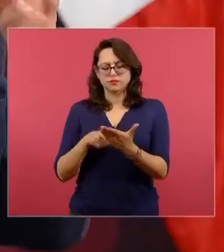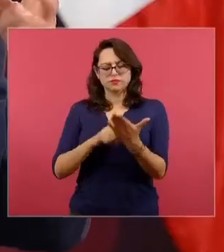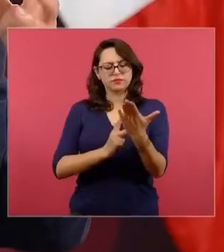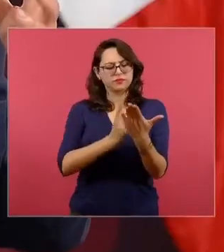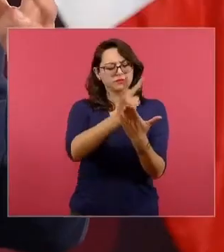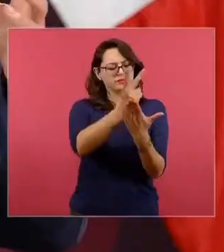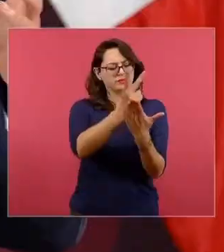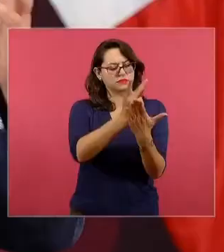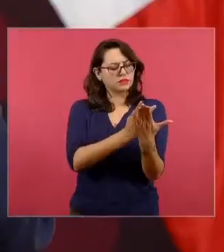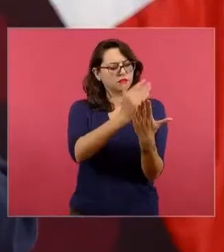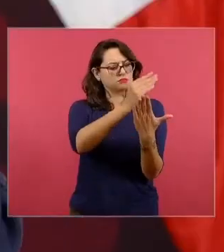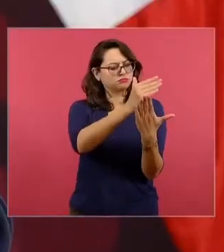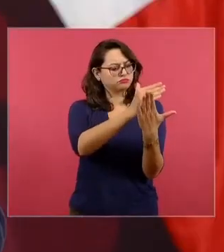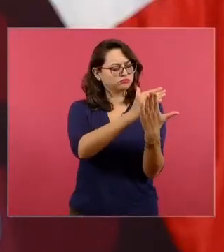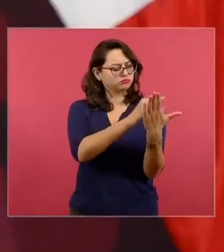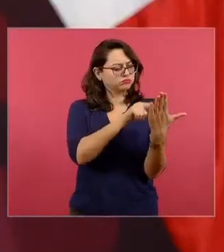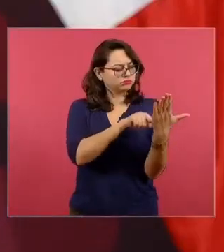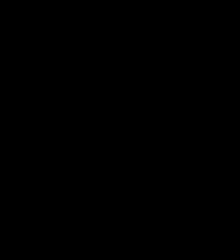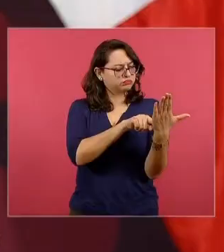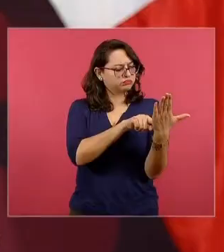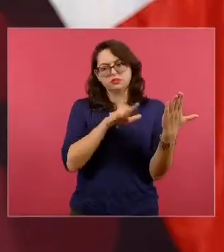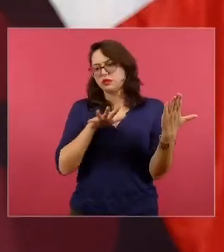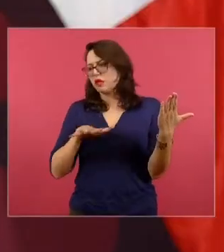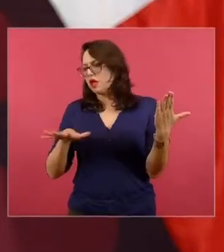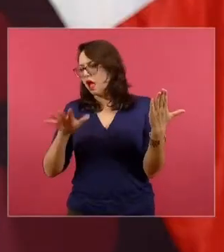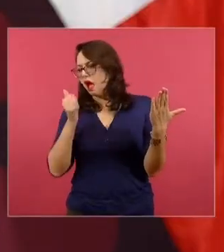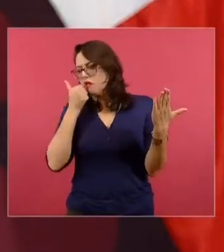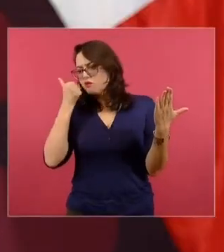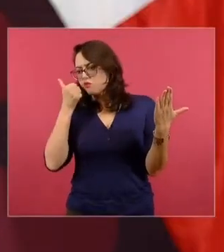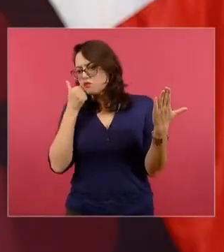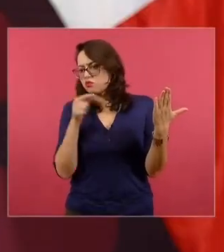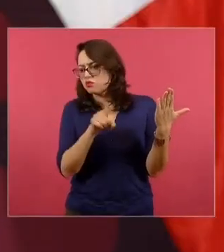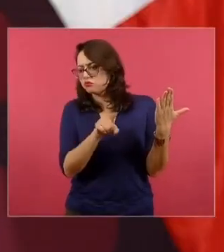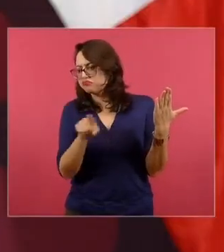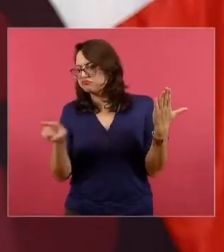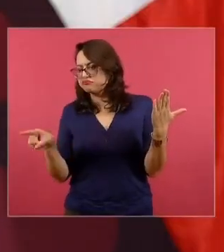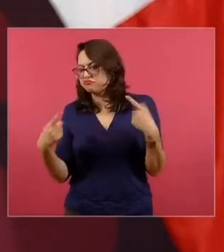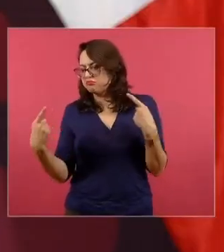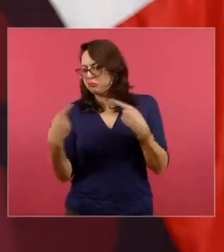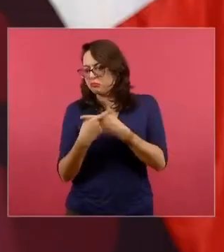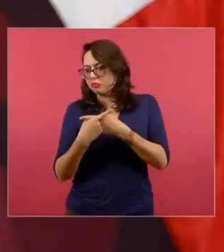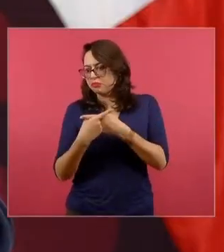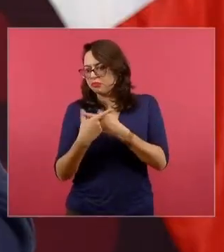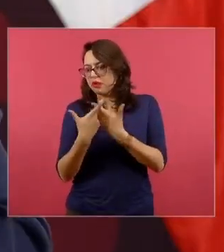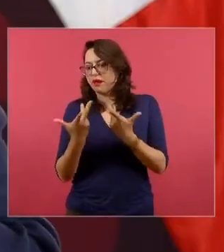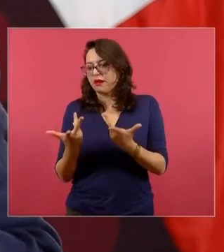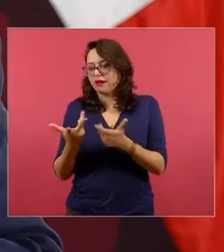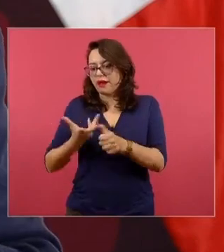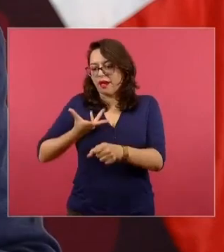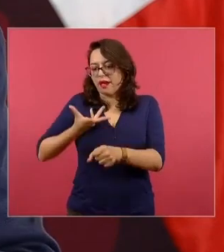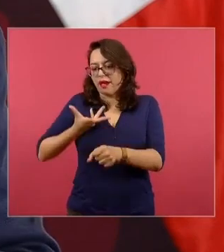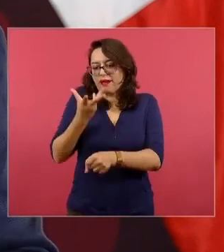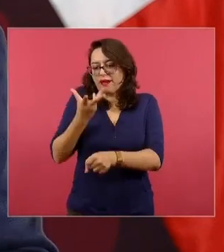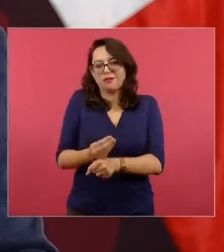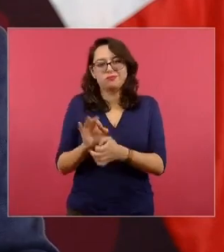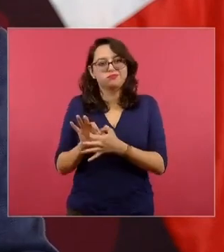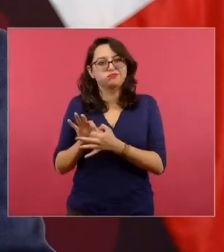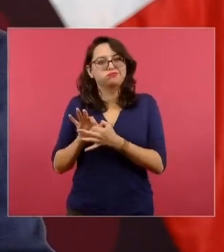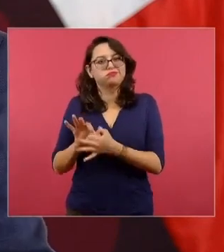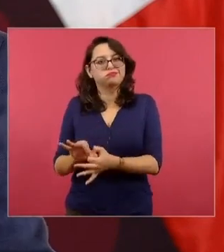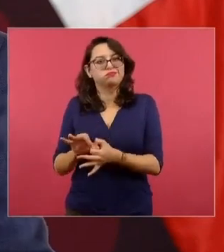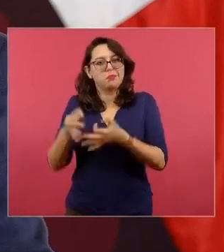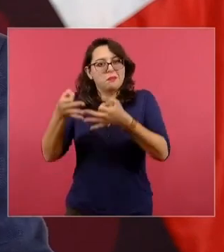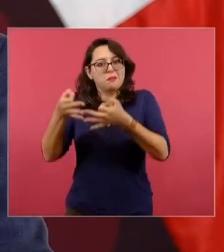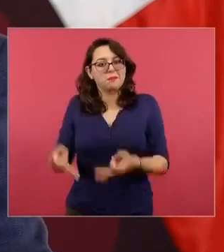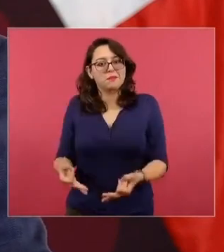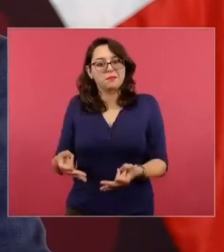de estudios a la realidad que tenemos en el trabajo cotidiano del aula. El programa analítico